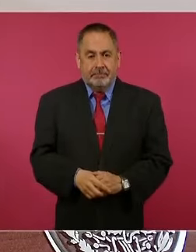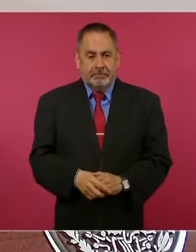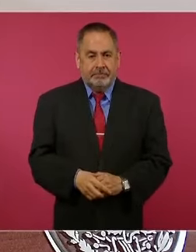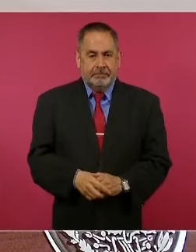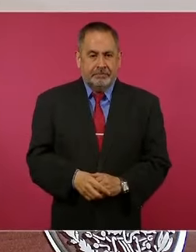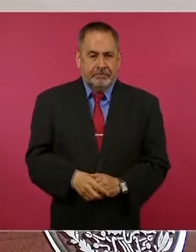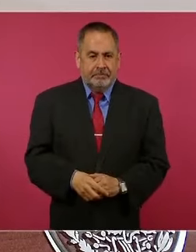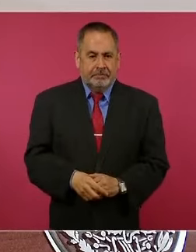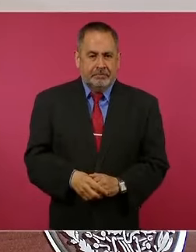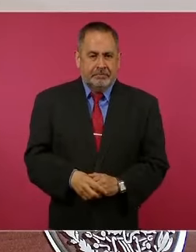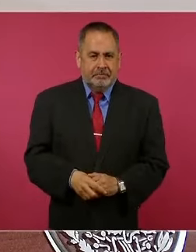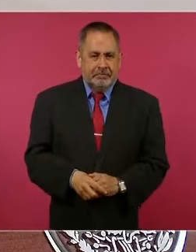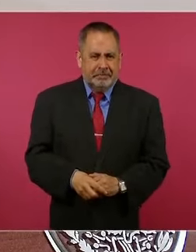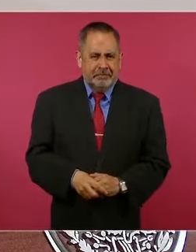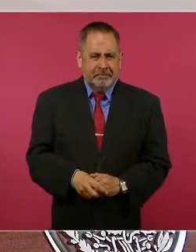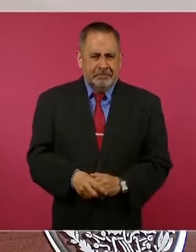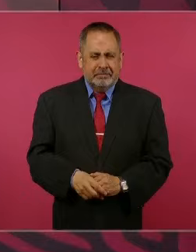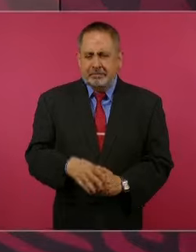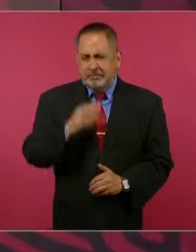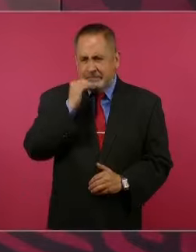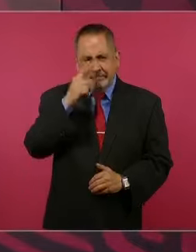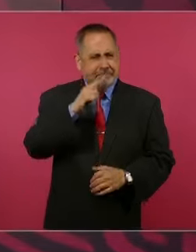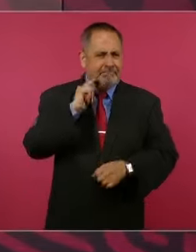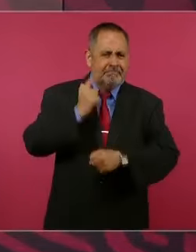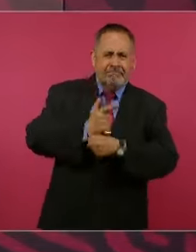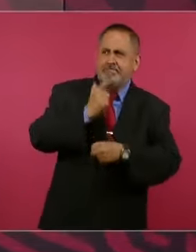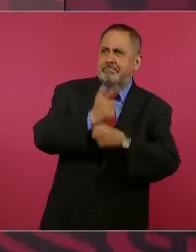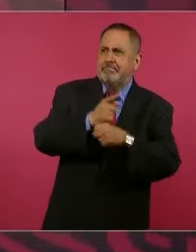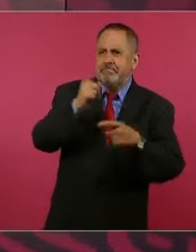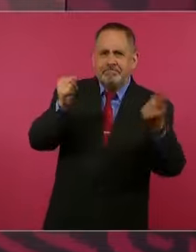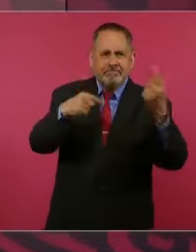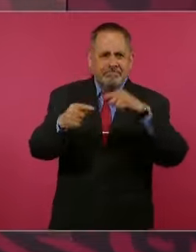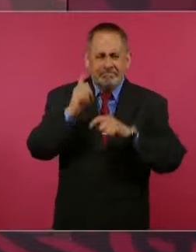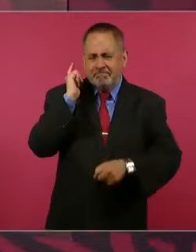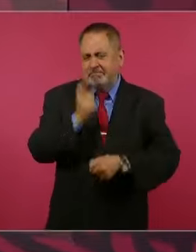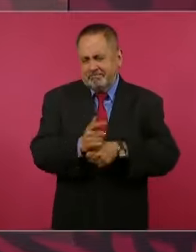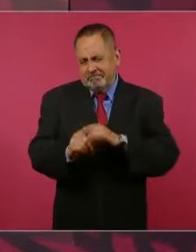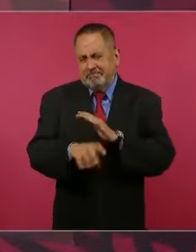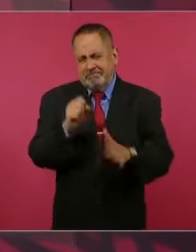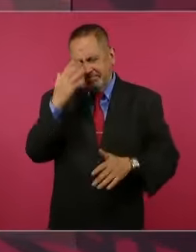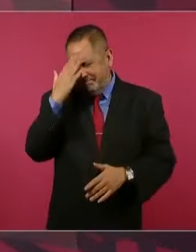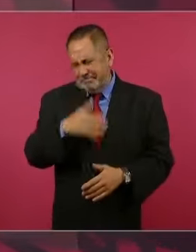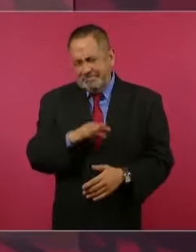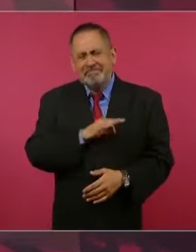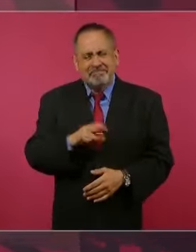tener solo con las agencias se sabe